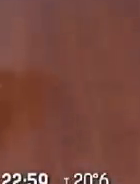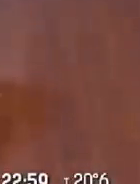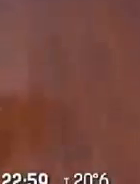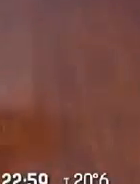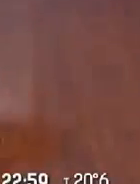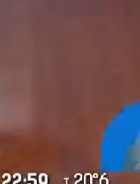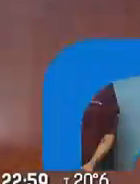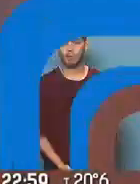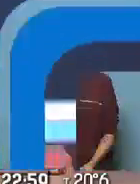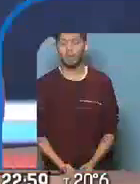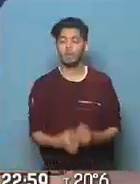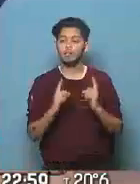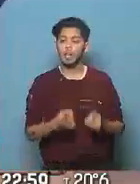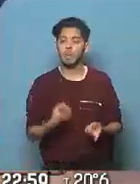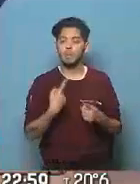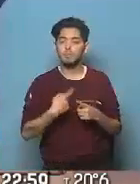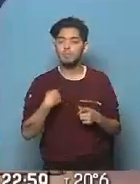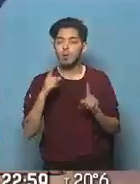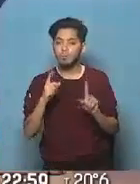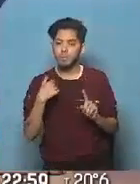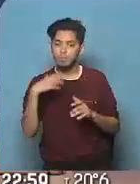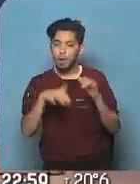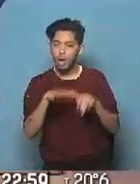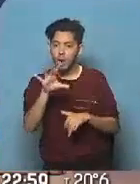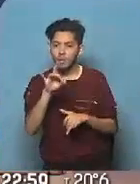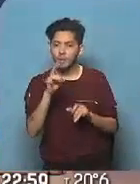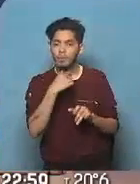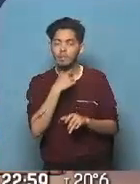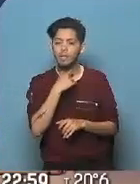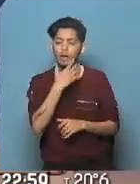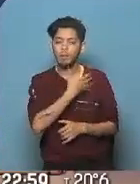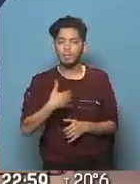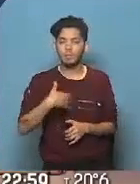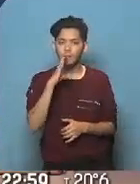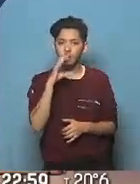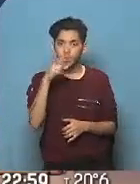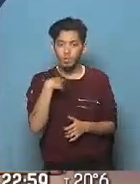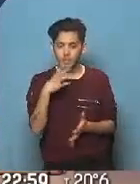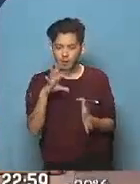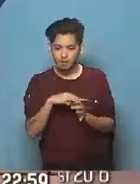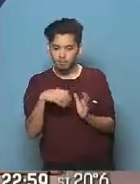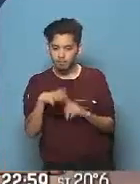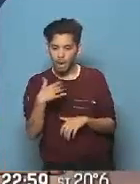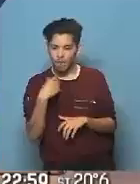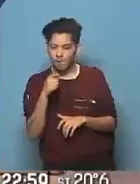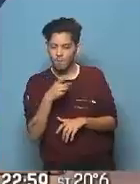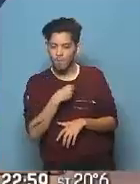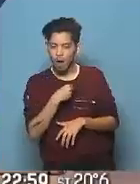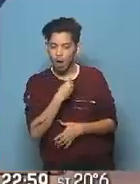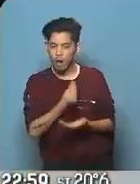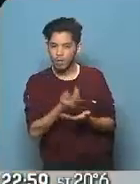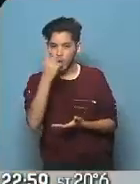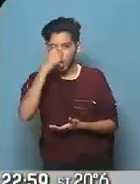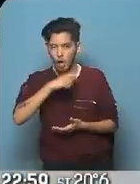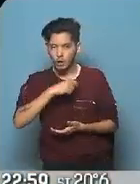también por las elecciones está queriendo el presidente de donald trump apurar lo que es el ingreso de su favorito a la corte suprema